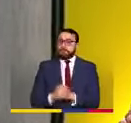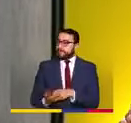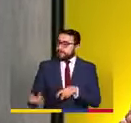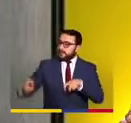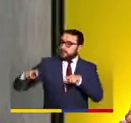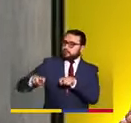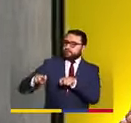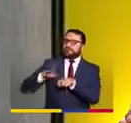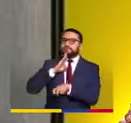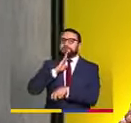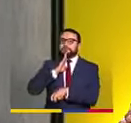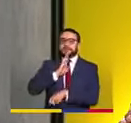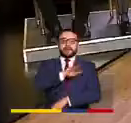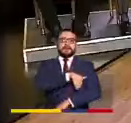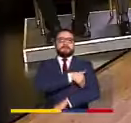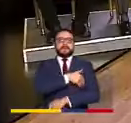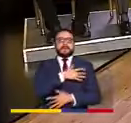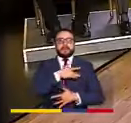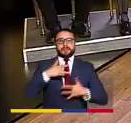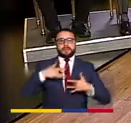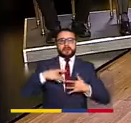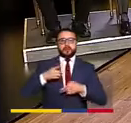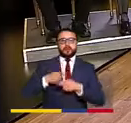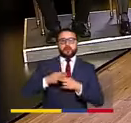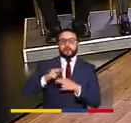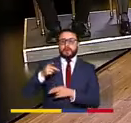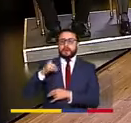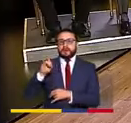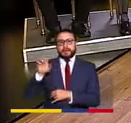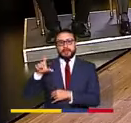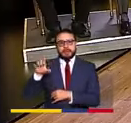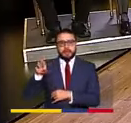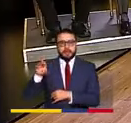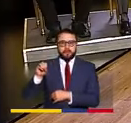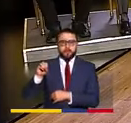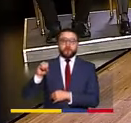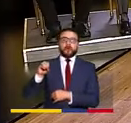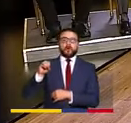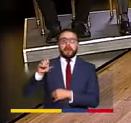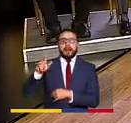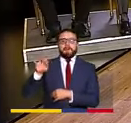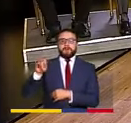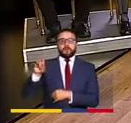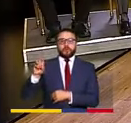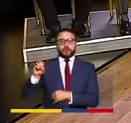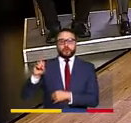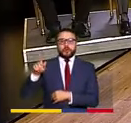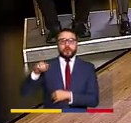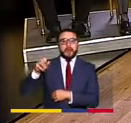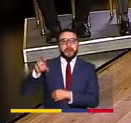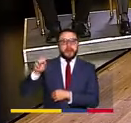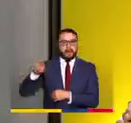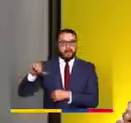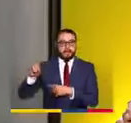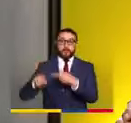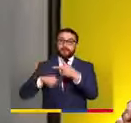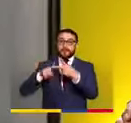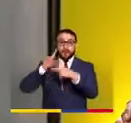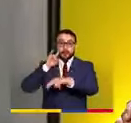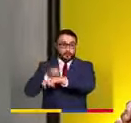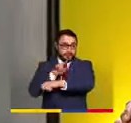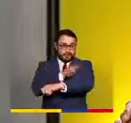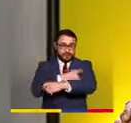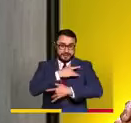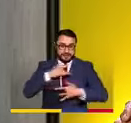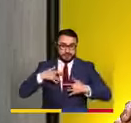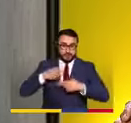Protección Social, Guillermo Alfonso Jaramillo Martínez, Superintendente Nacional de Salud, Giovanni Rubiano